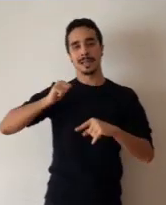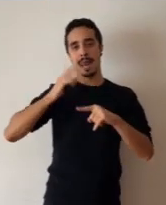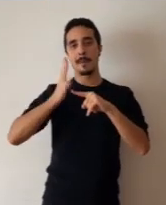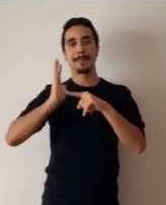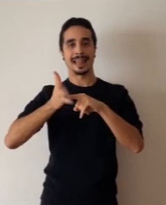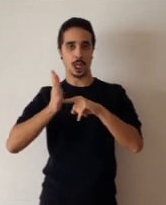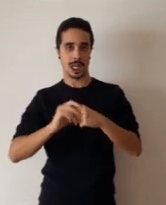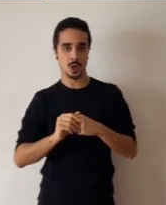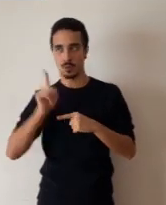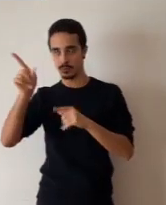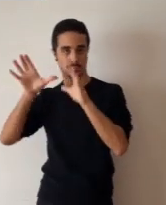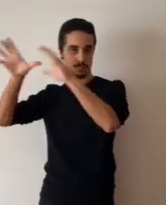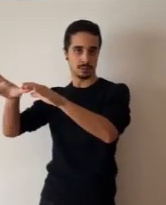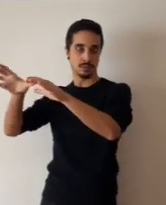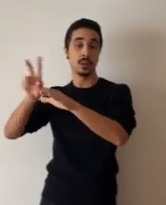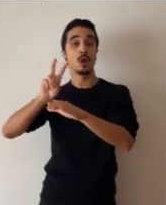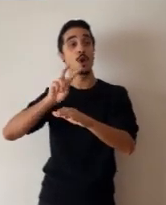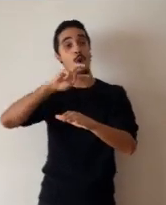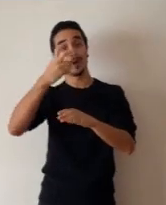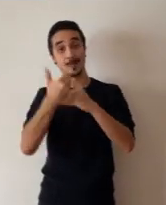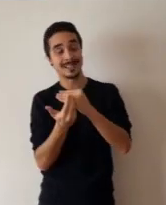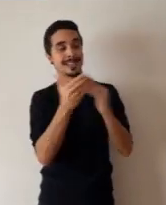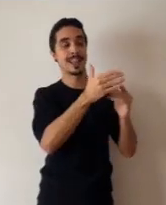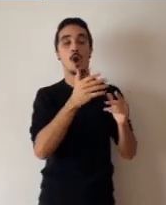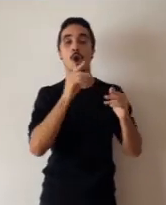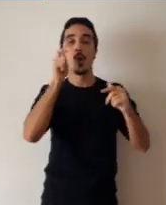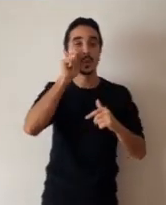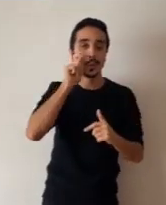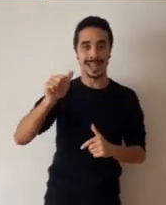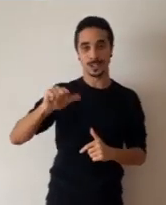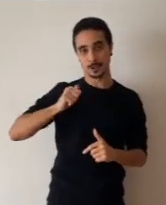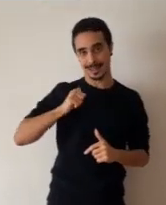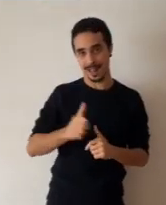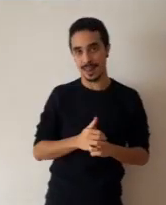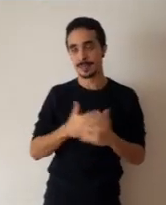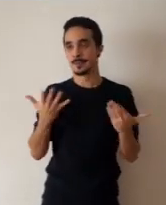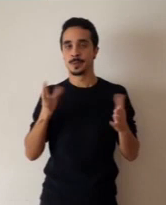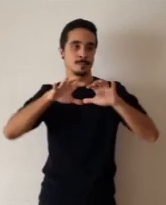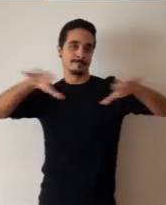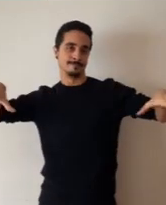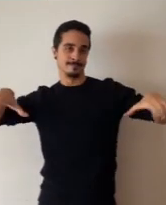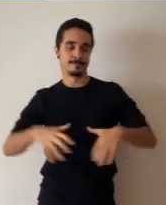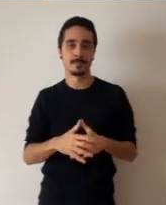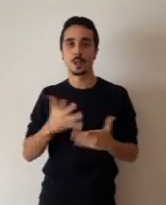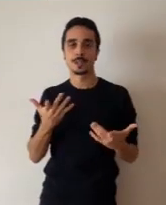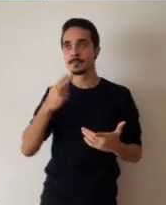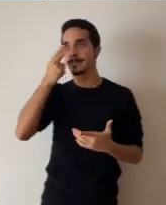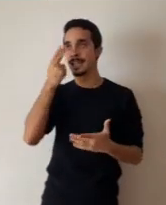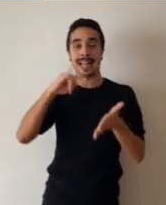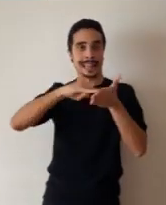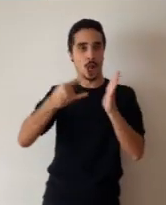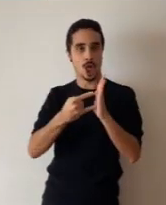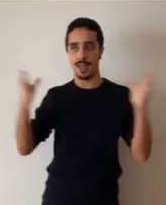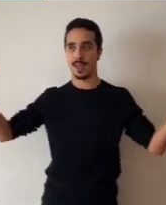el ventorrillo y una parte en las consultas del hospital, y entonces, bueno, el hospital de día, el fin